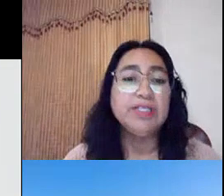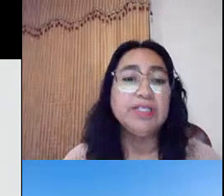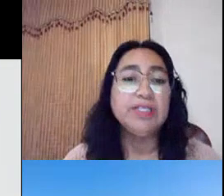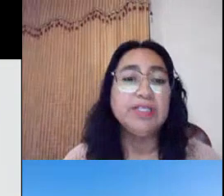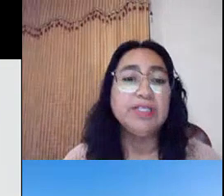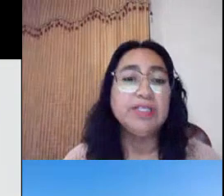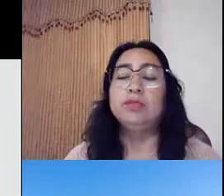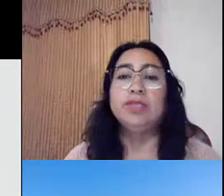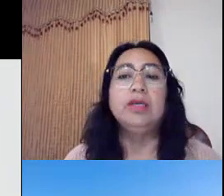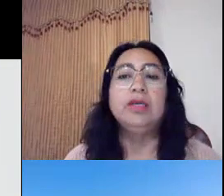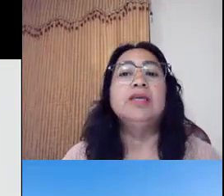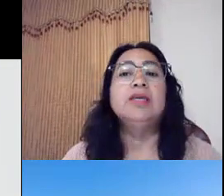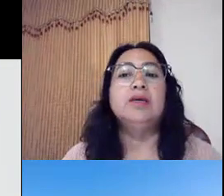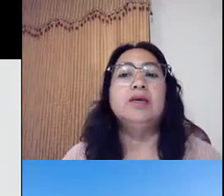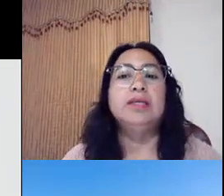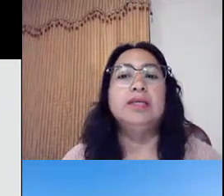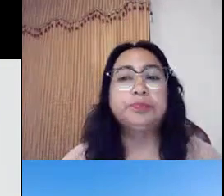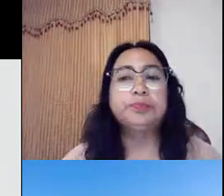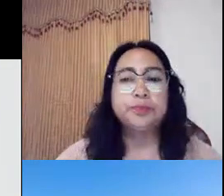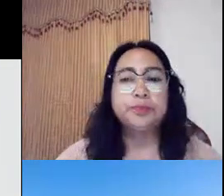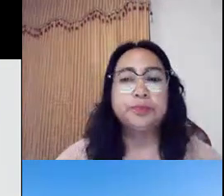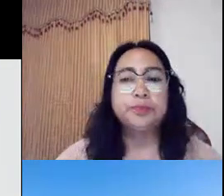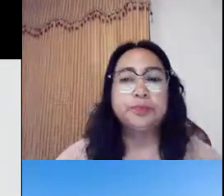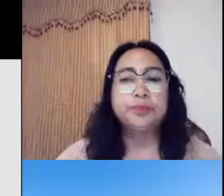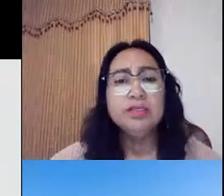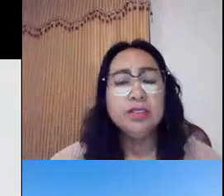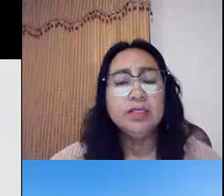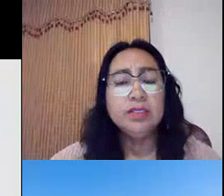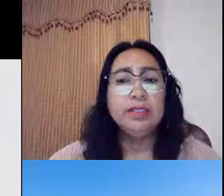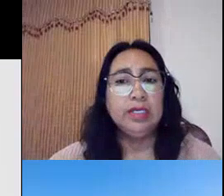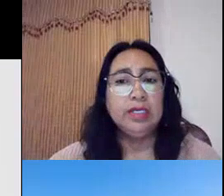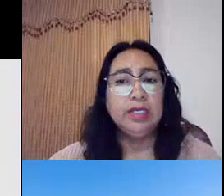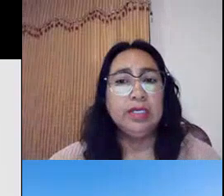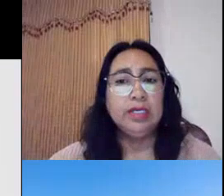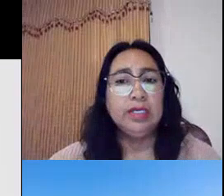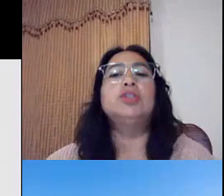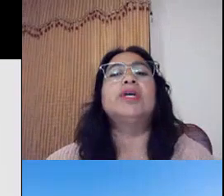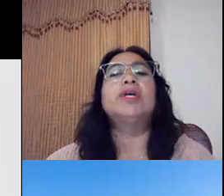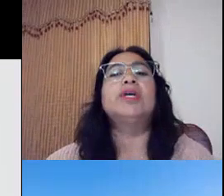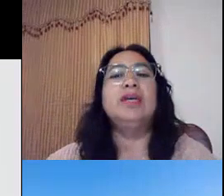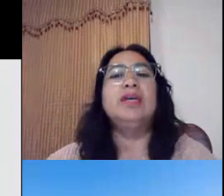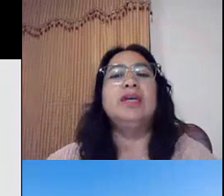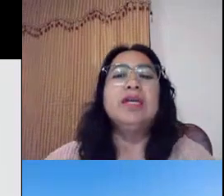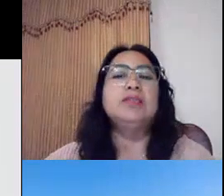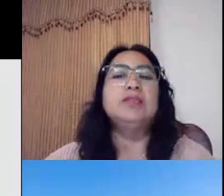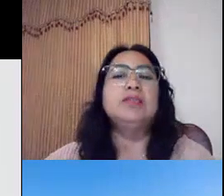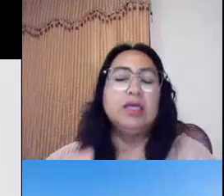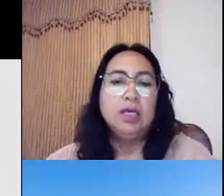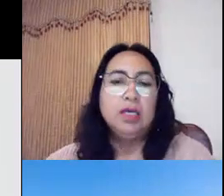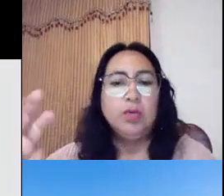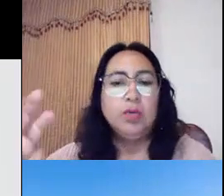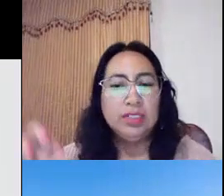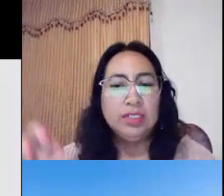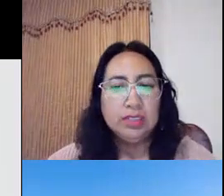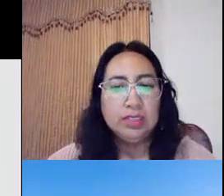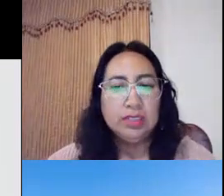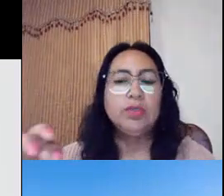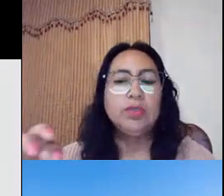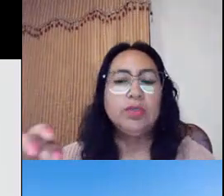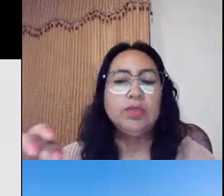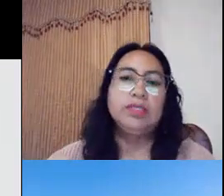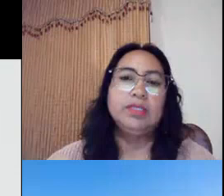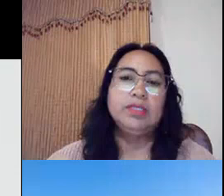eso les dije, es importante saber distinguir en el ejercicio quién es quién, cuál es la